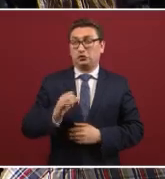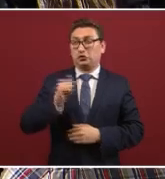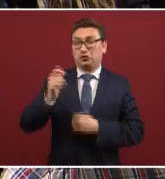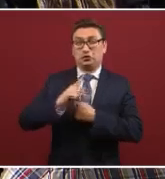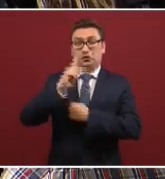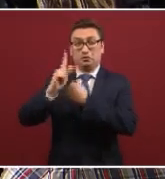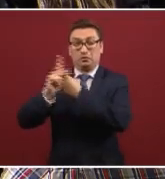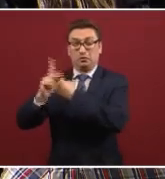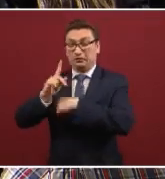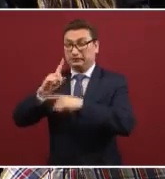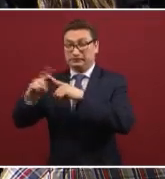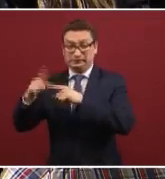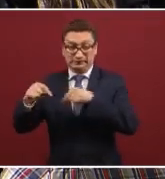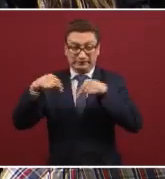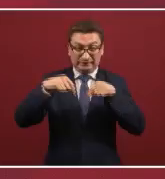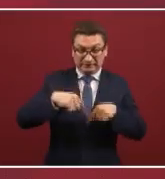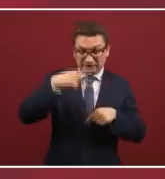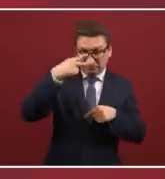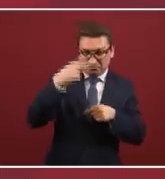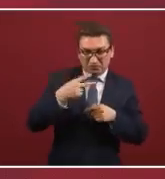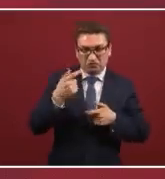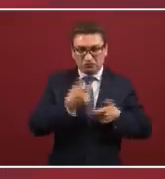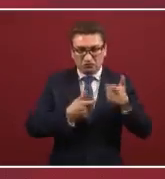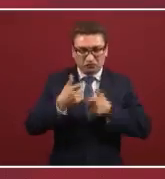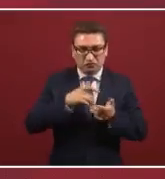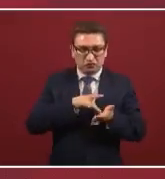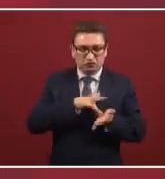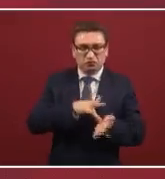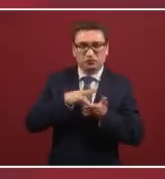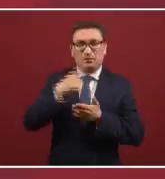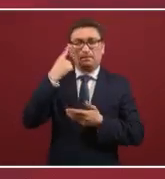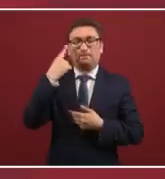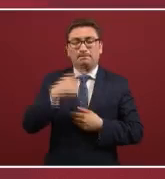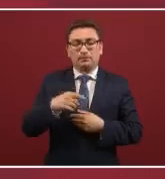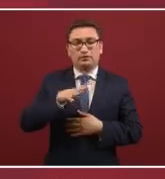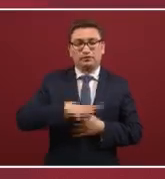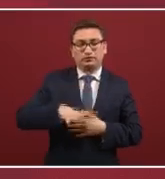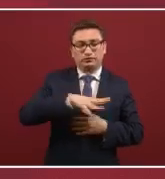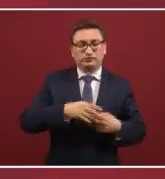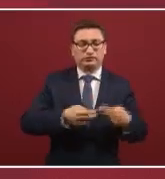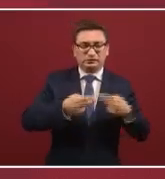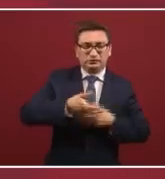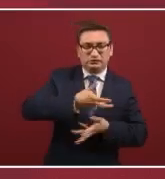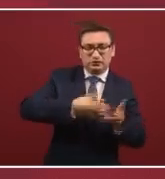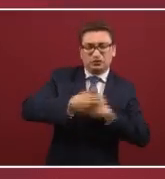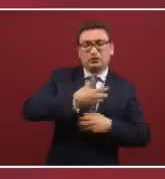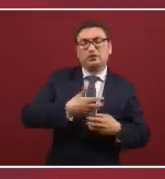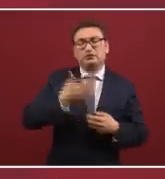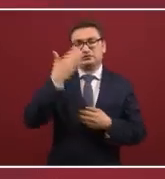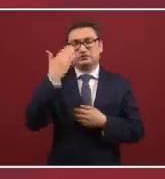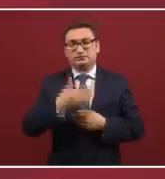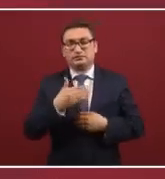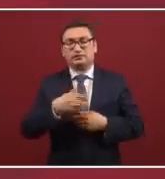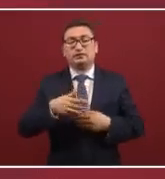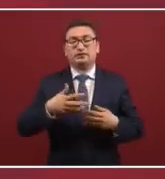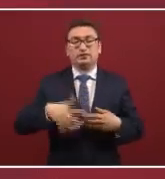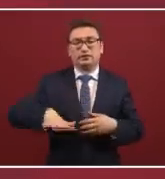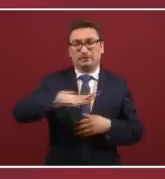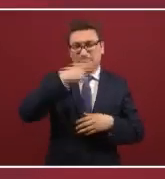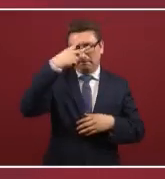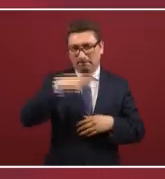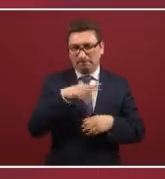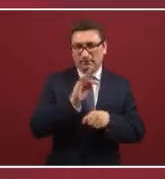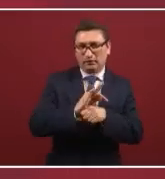para producir bienes para el mercado interno y bienes para el mercado de América del